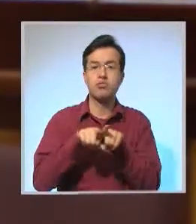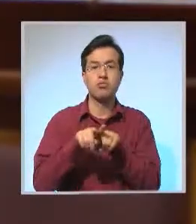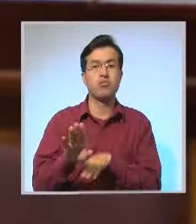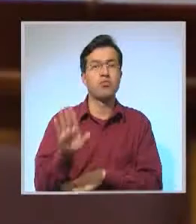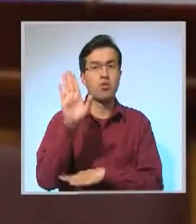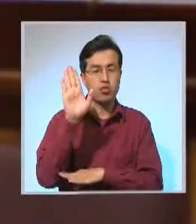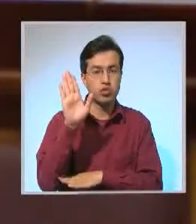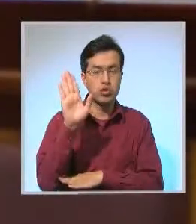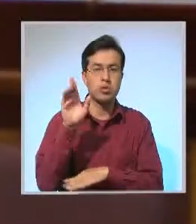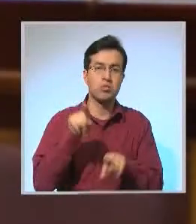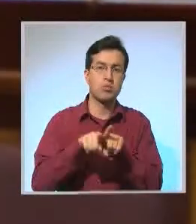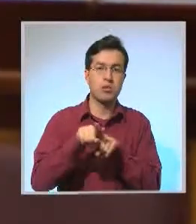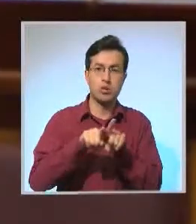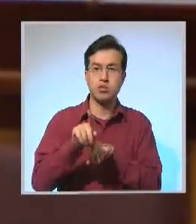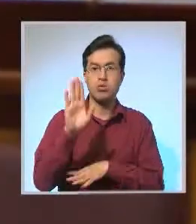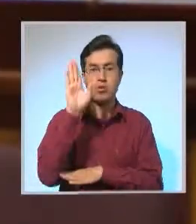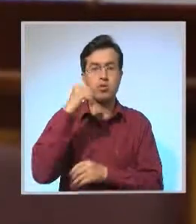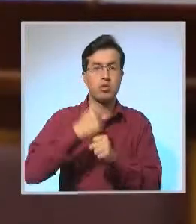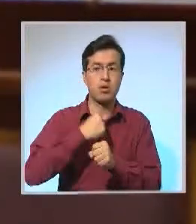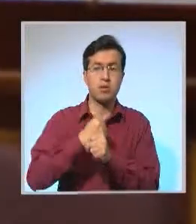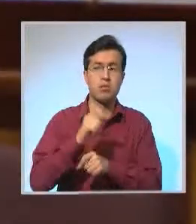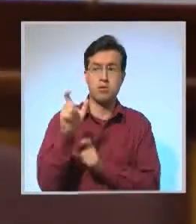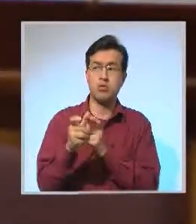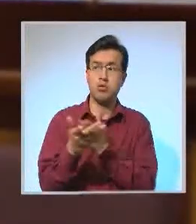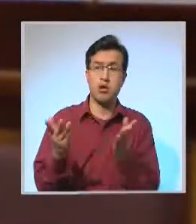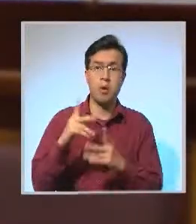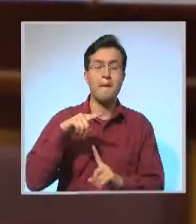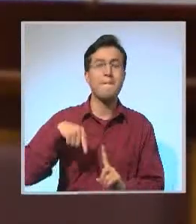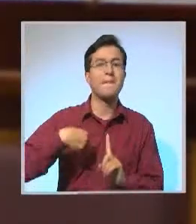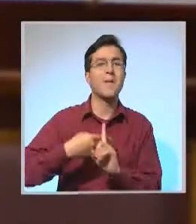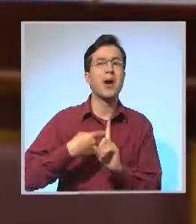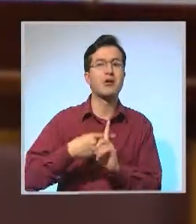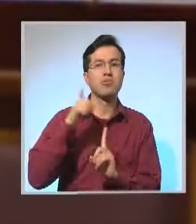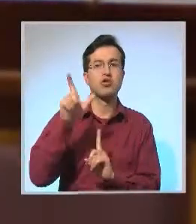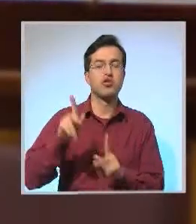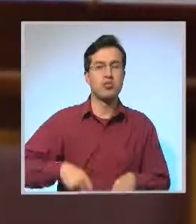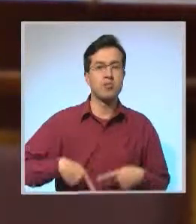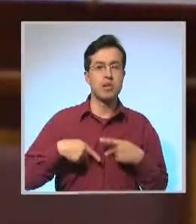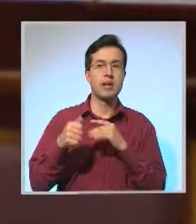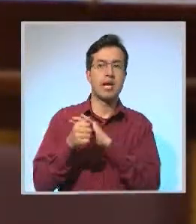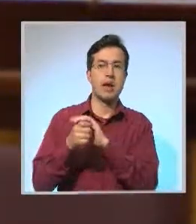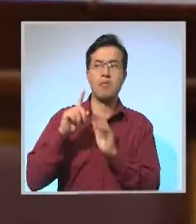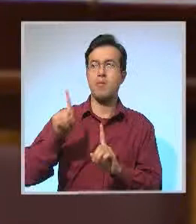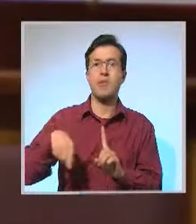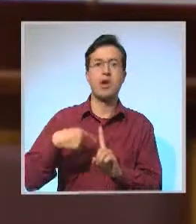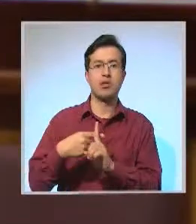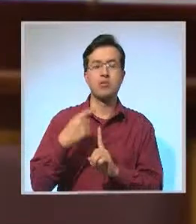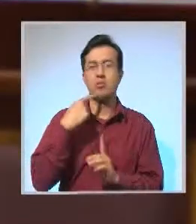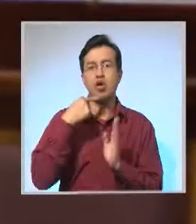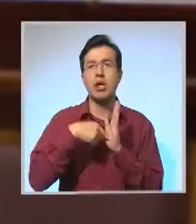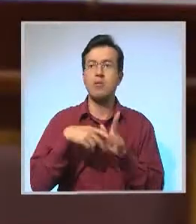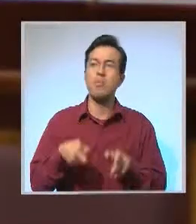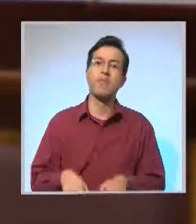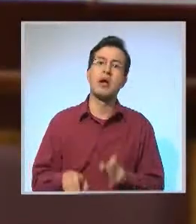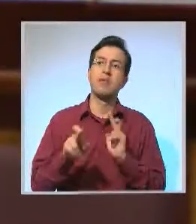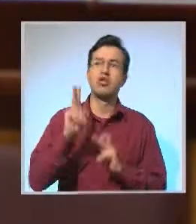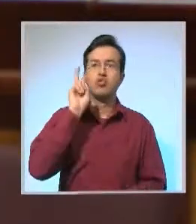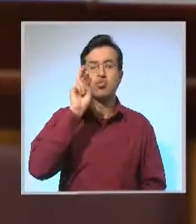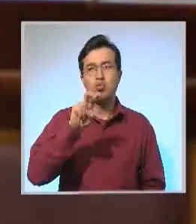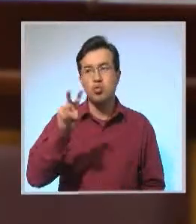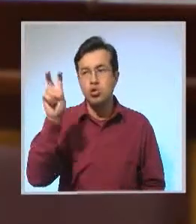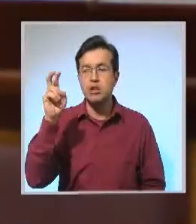los residentes permanentes tienen un puntaje adicional para obtener permisos de operación turística